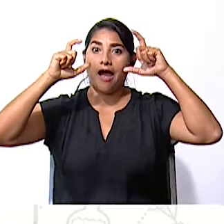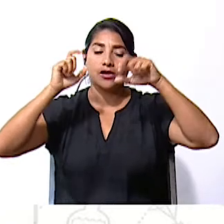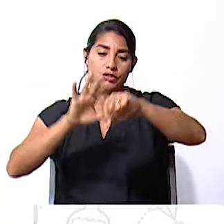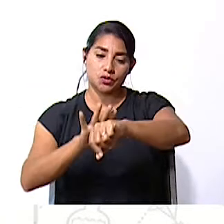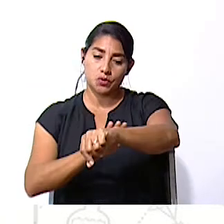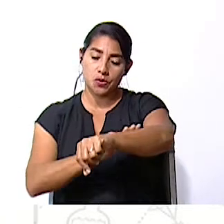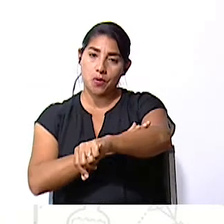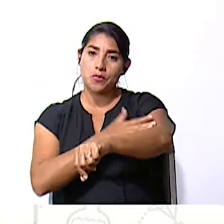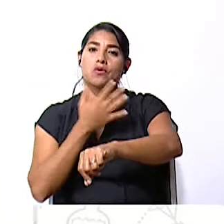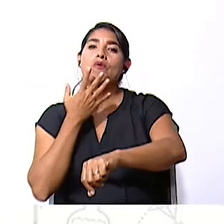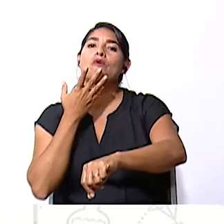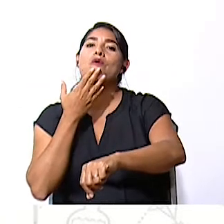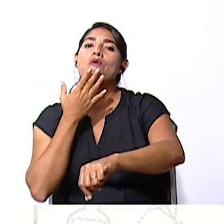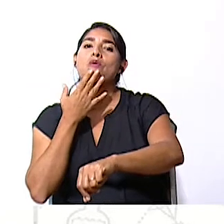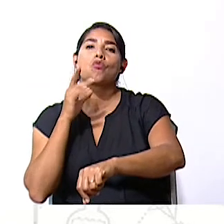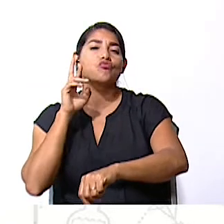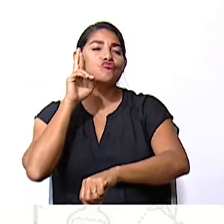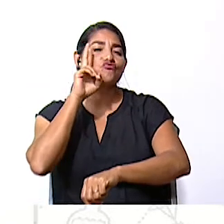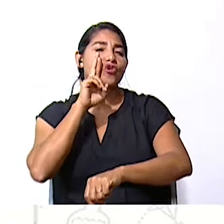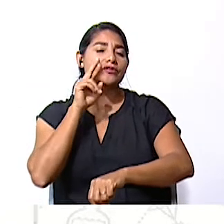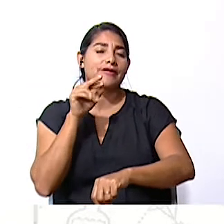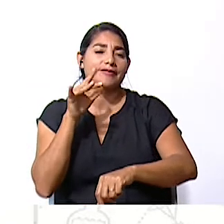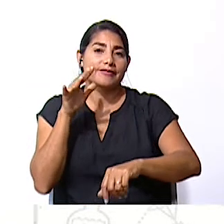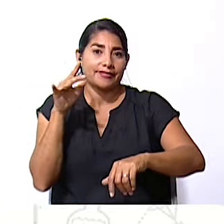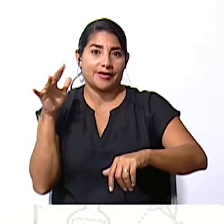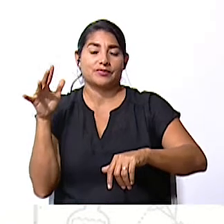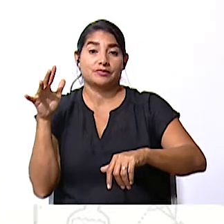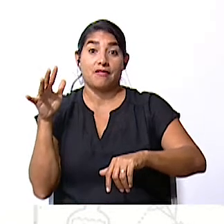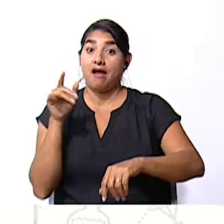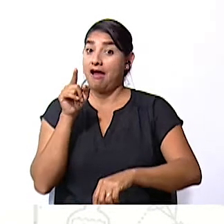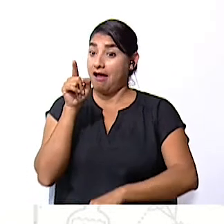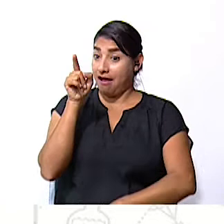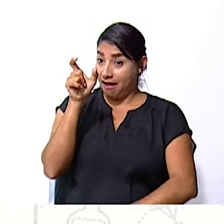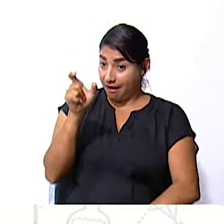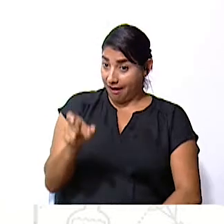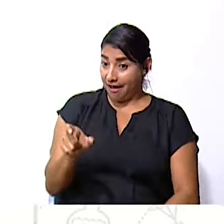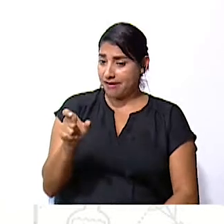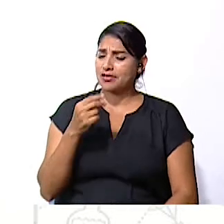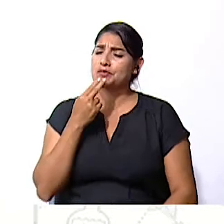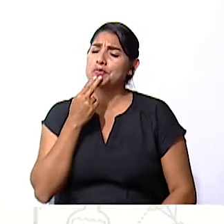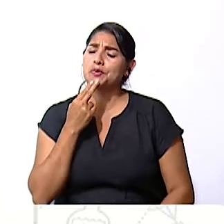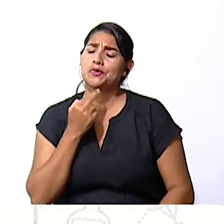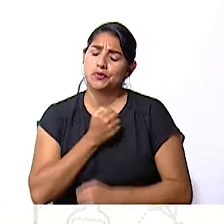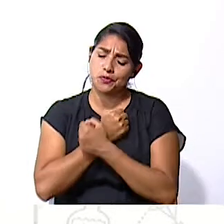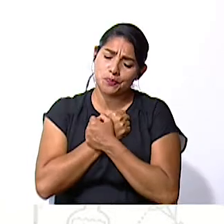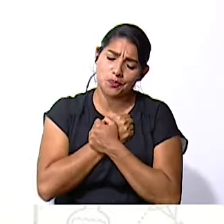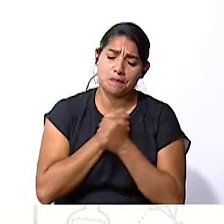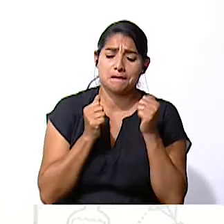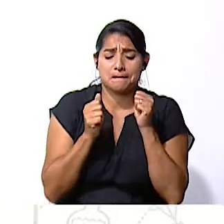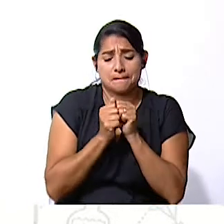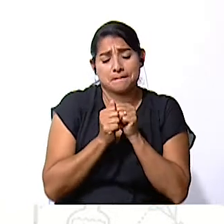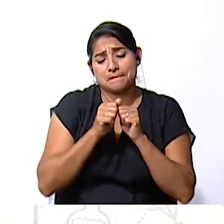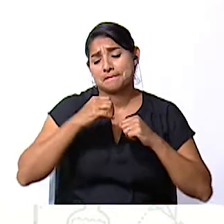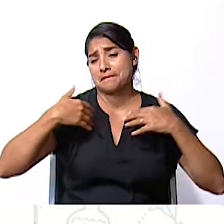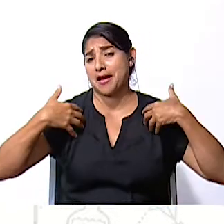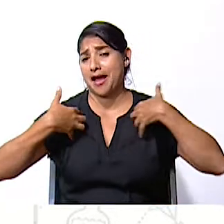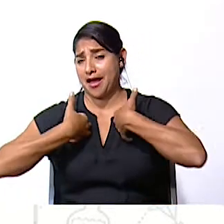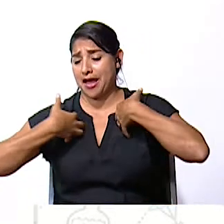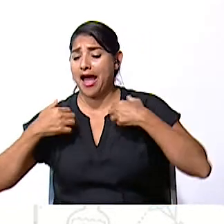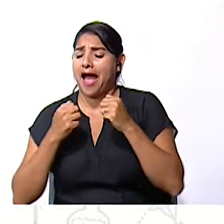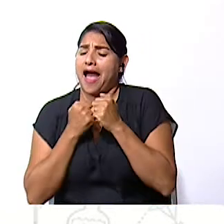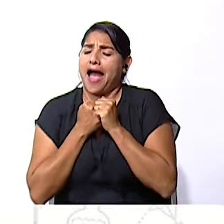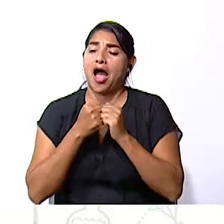es color rosada. Ella es cariñosa con los animales y ama